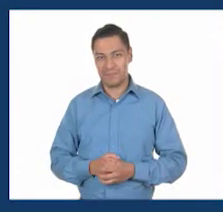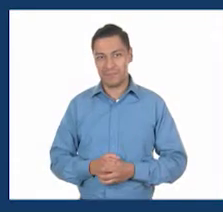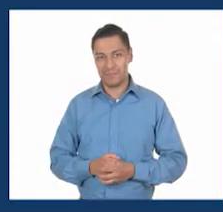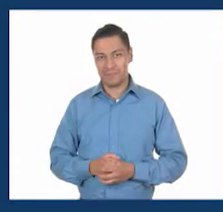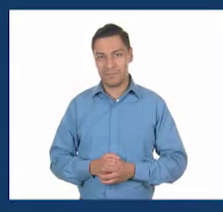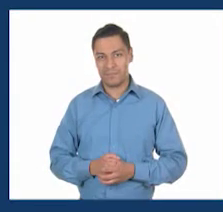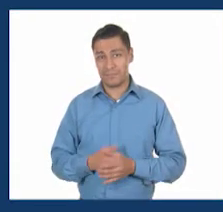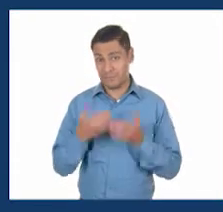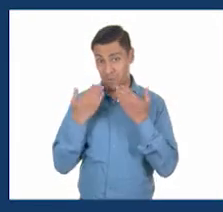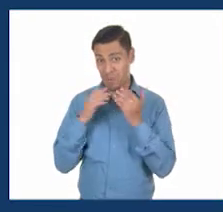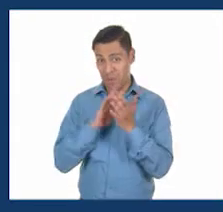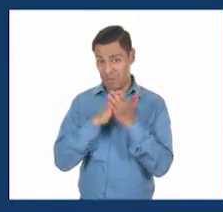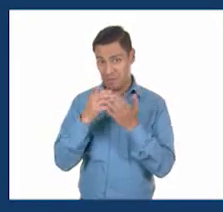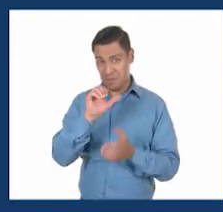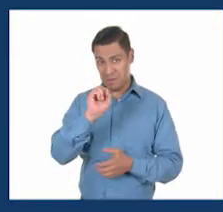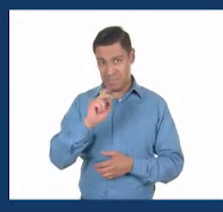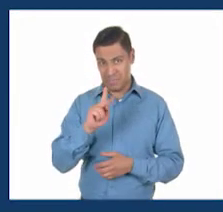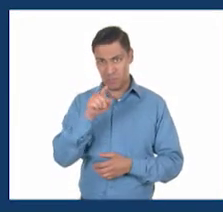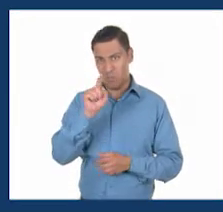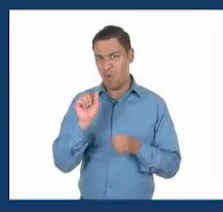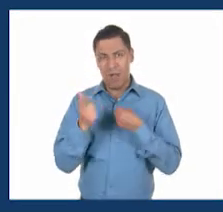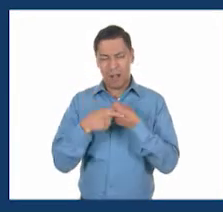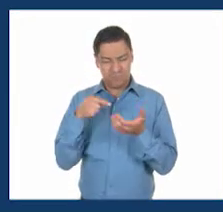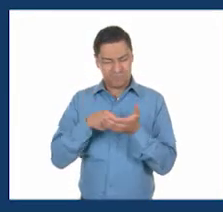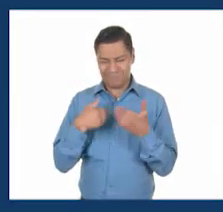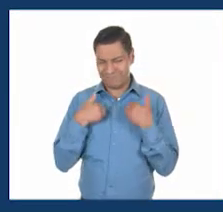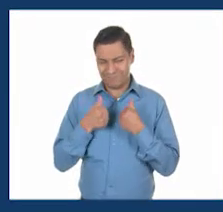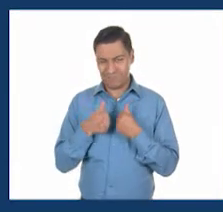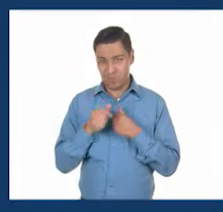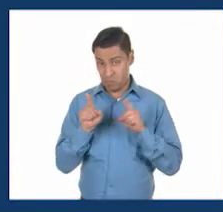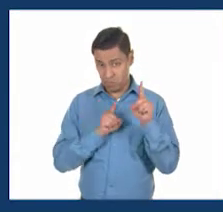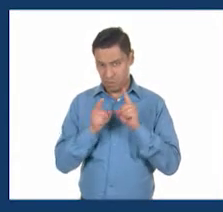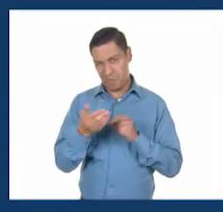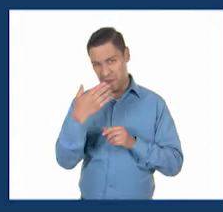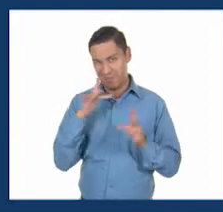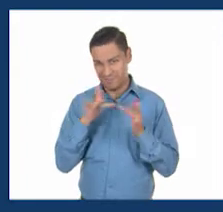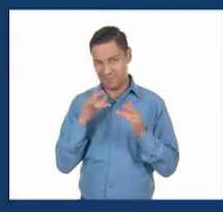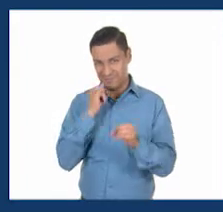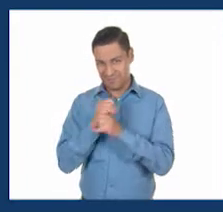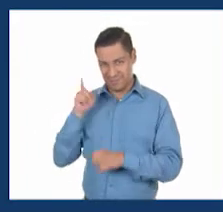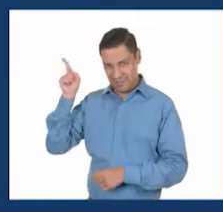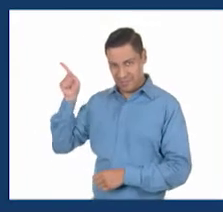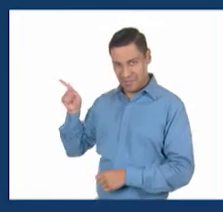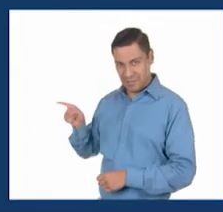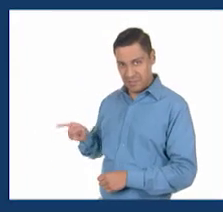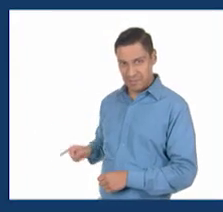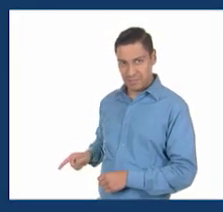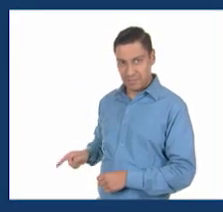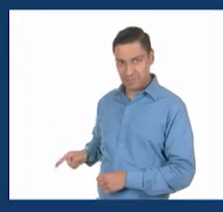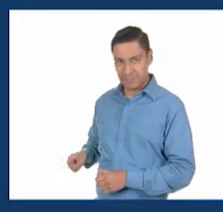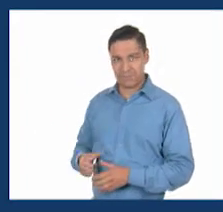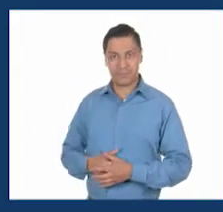Si no tienes el libro de texto o necesitas ayuda para responder las preguntas, contáctanos.